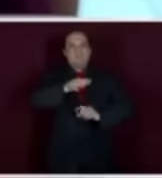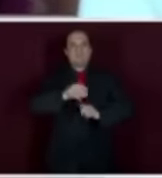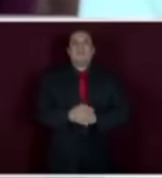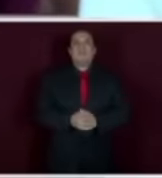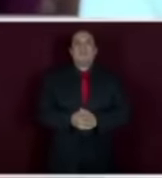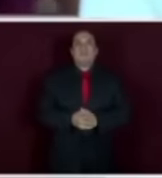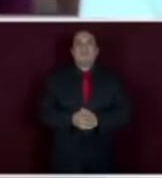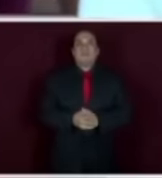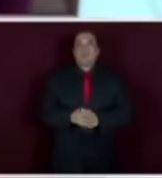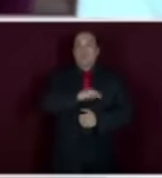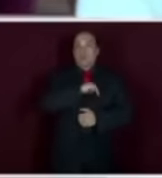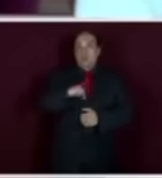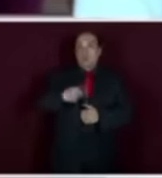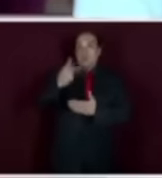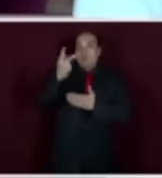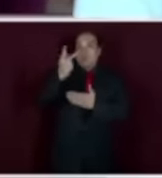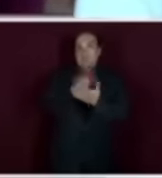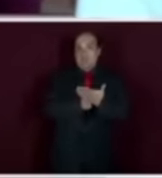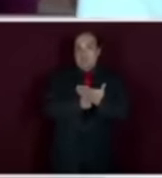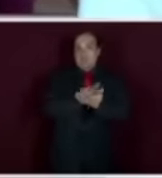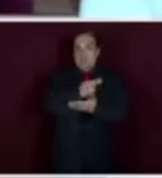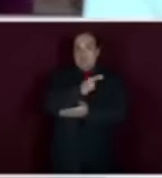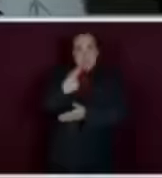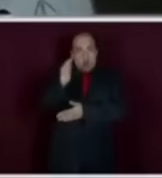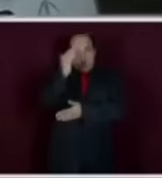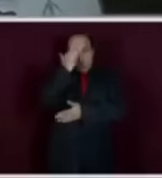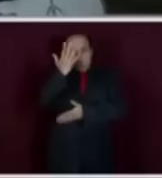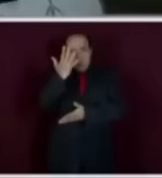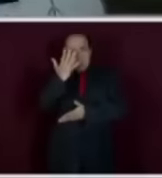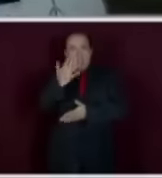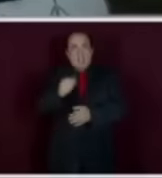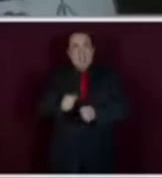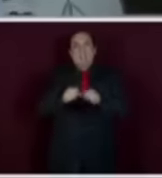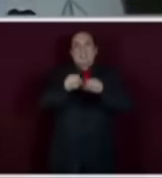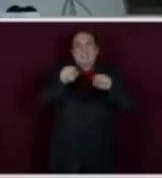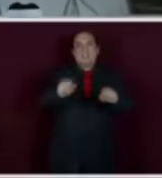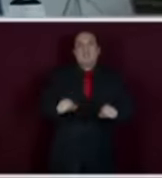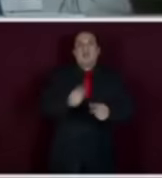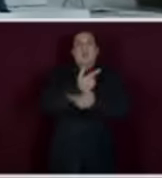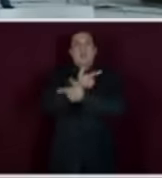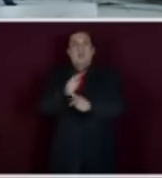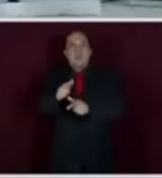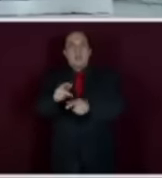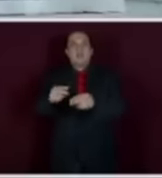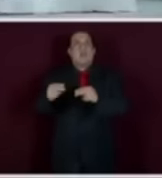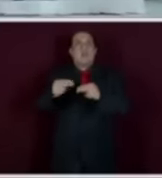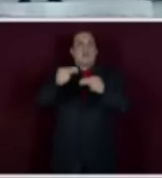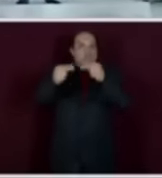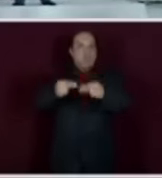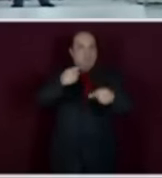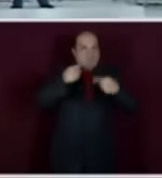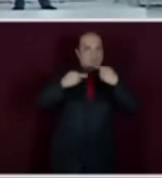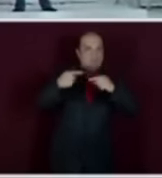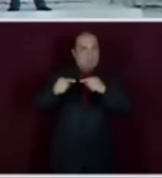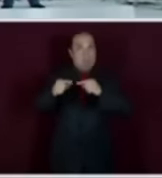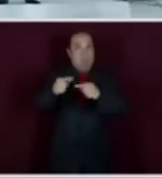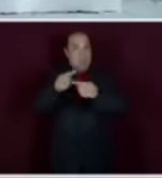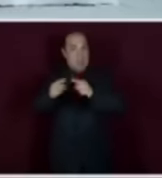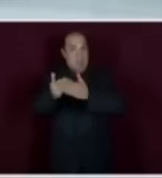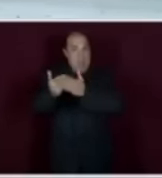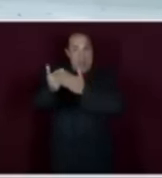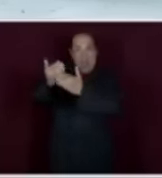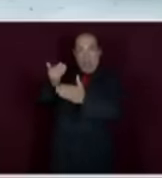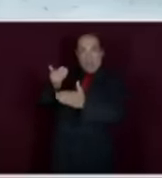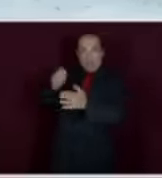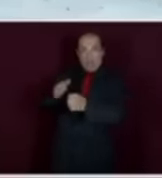Nuestro modelo reconoce el sistema de libre comercio, pero a diferencia del pasado,